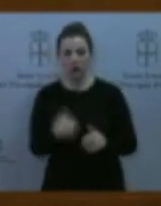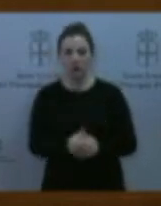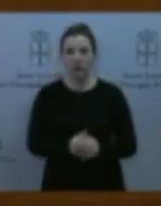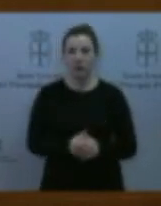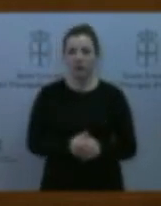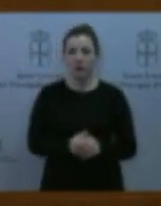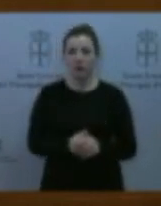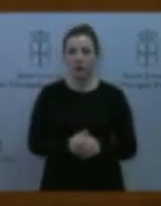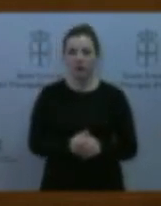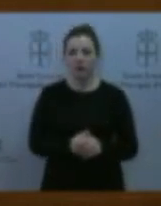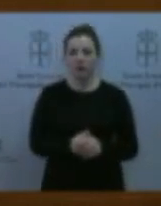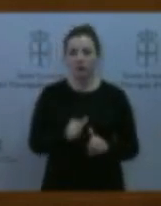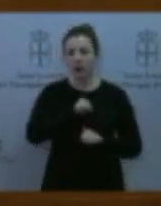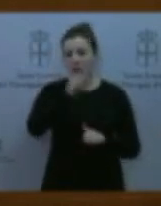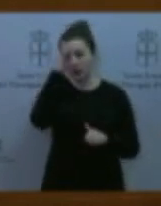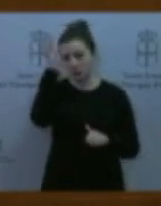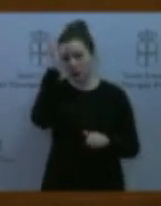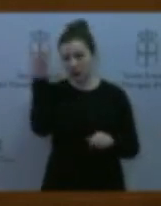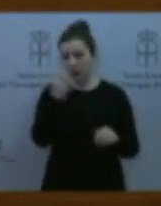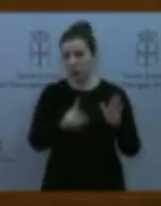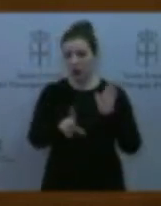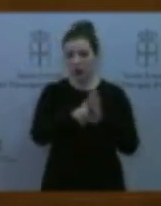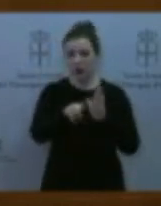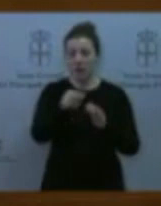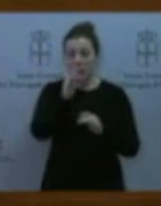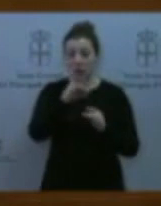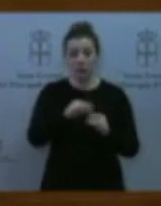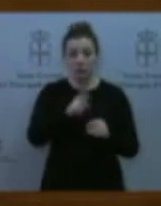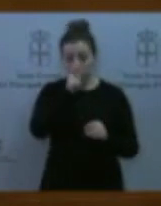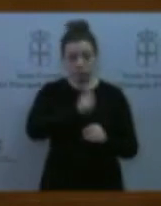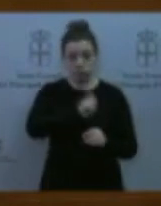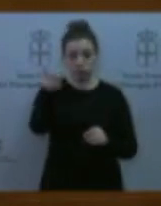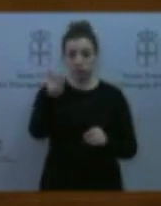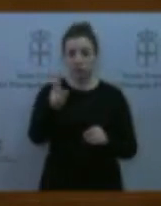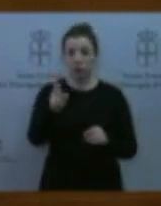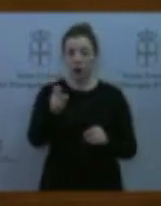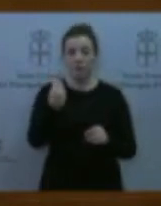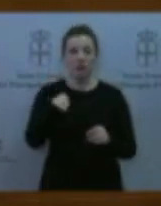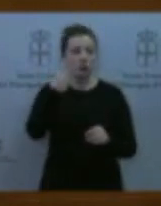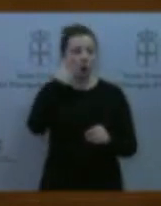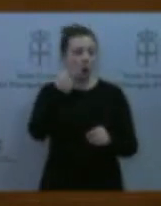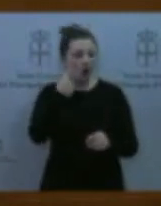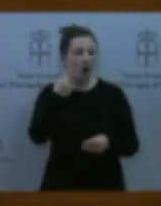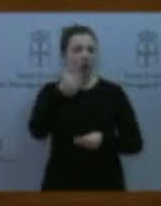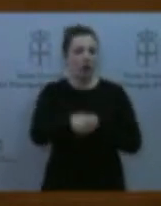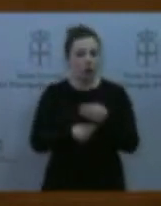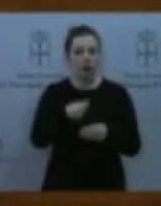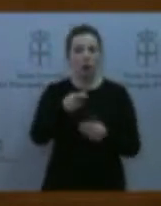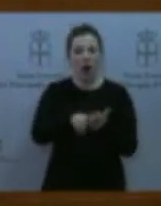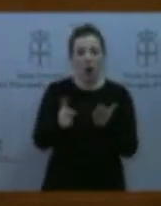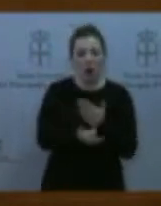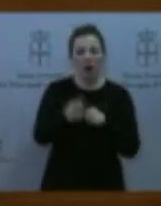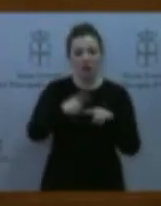ley también fuera pionera en romper los usos y costumbres sobre el lenguaje no sexista en este Parlamento, pero bueno, las señorías en ponencia